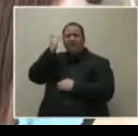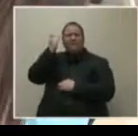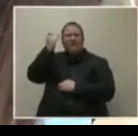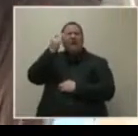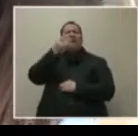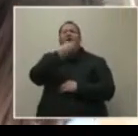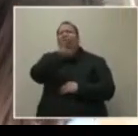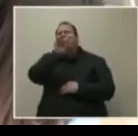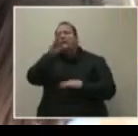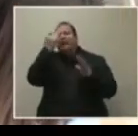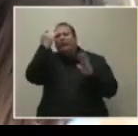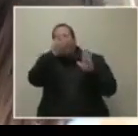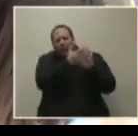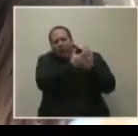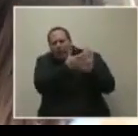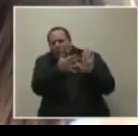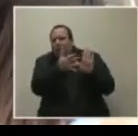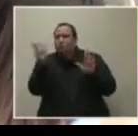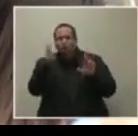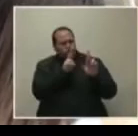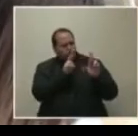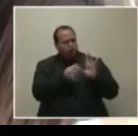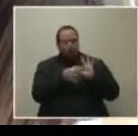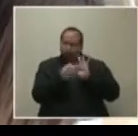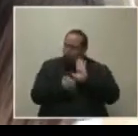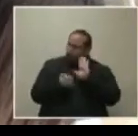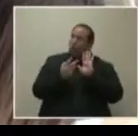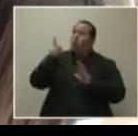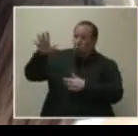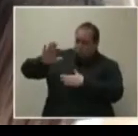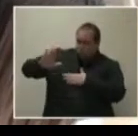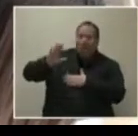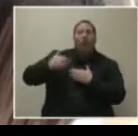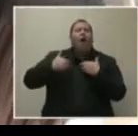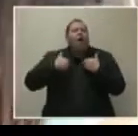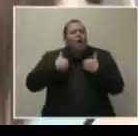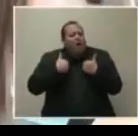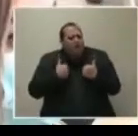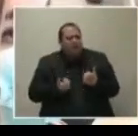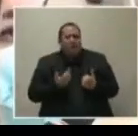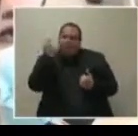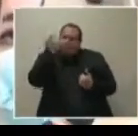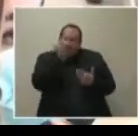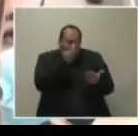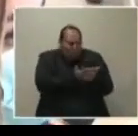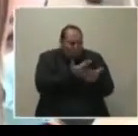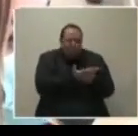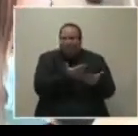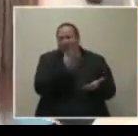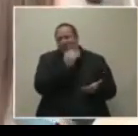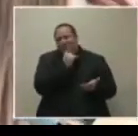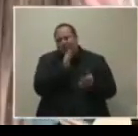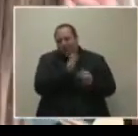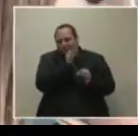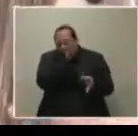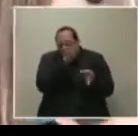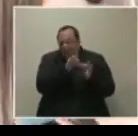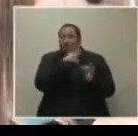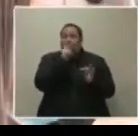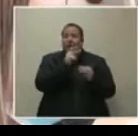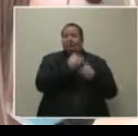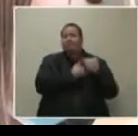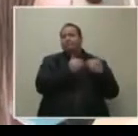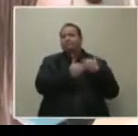establezca aquí que se pueda comprometer? Entiendo, los tiempos no pueden ser fatales en esos casos, pero entre más corre el